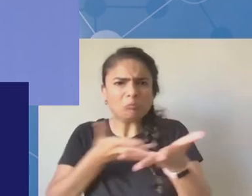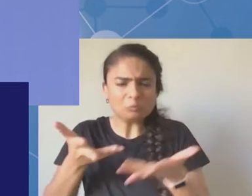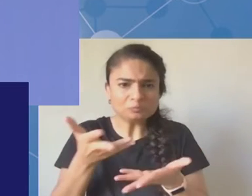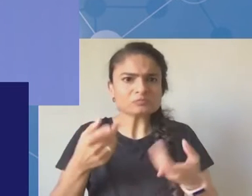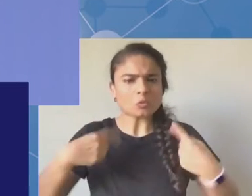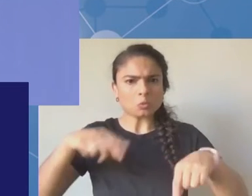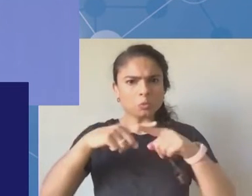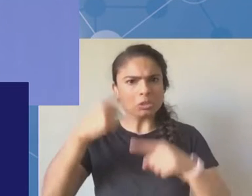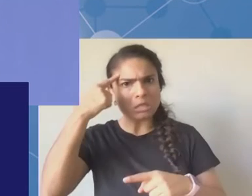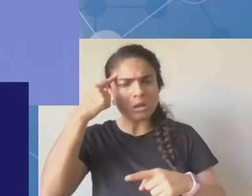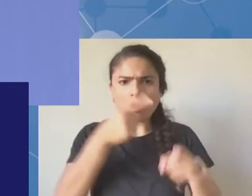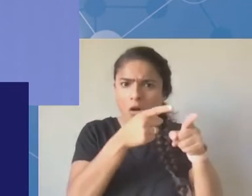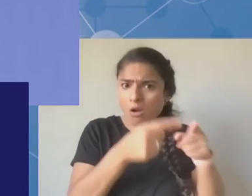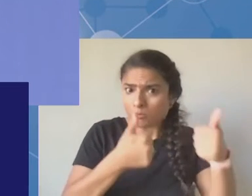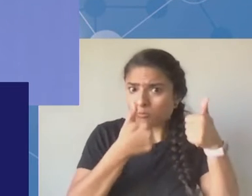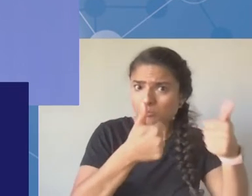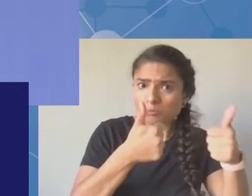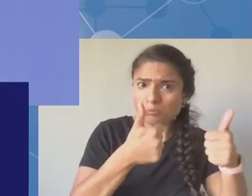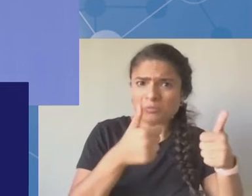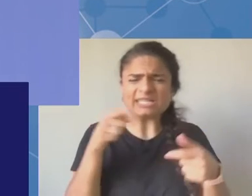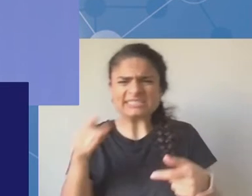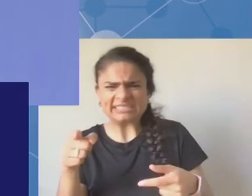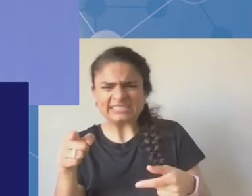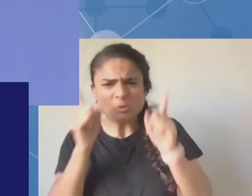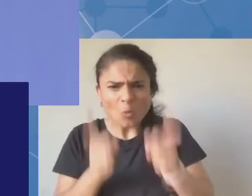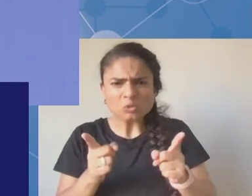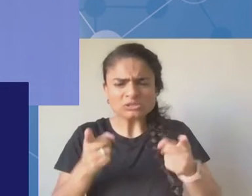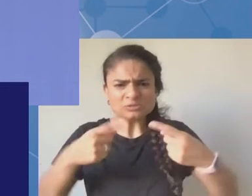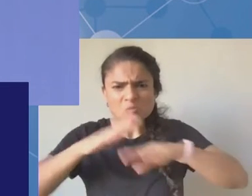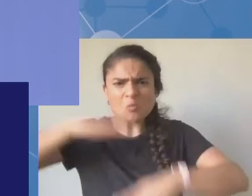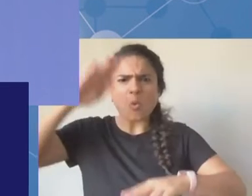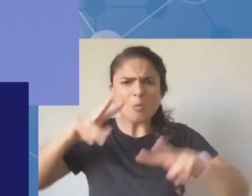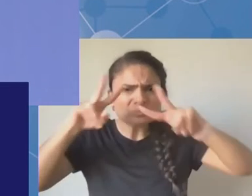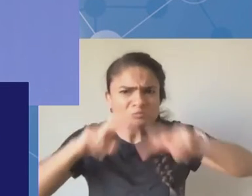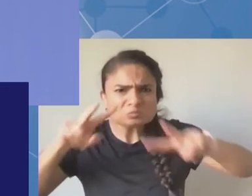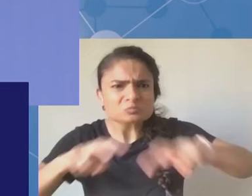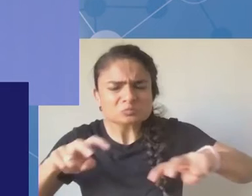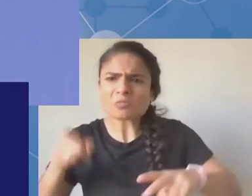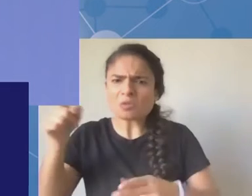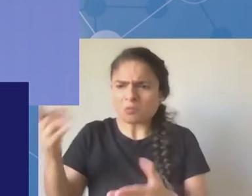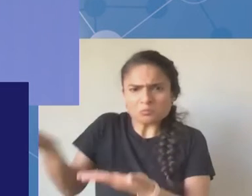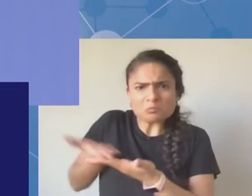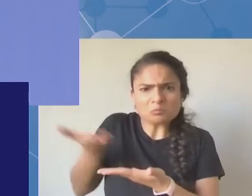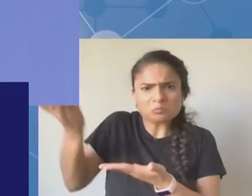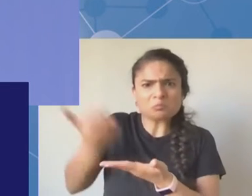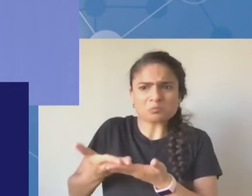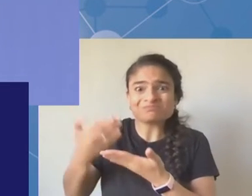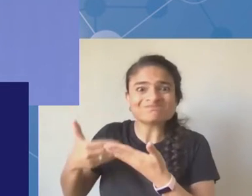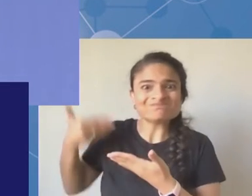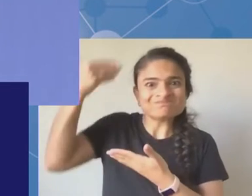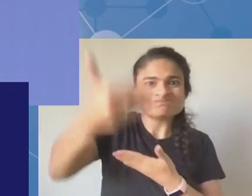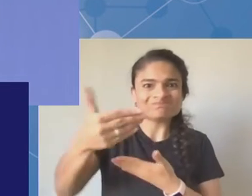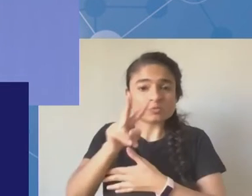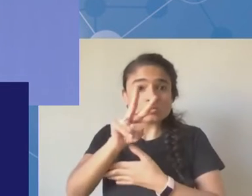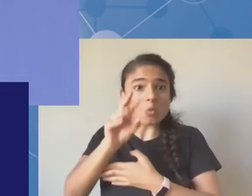de foro de gobernanza de Internet? Aquí en sala, por favor, utilicen los